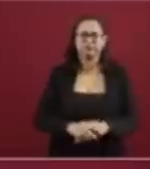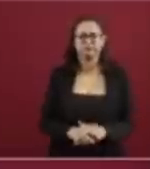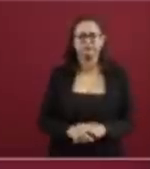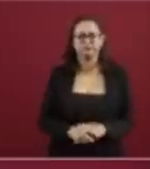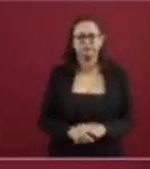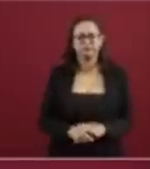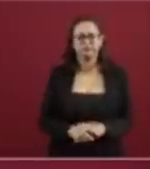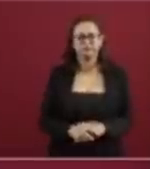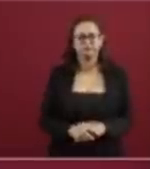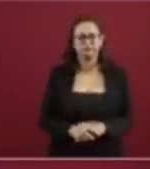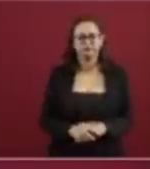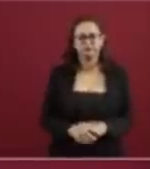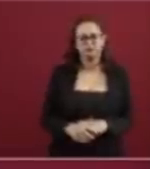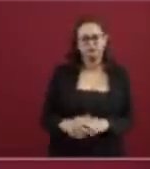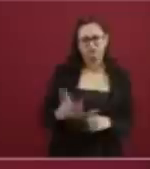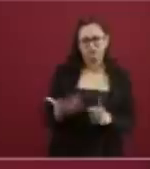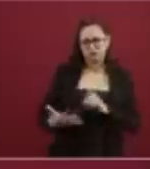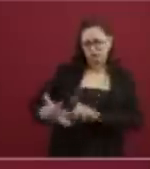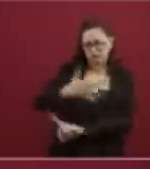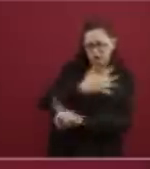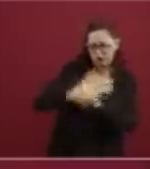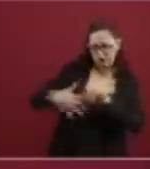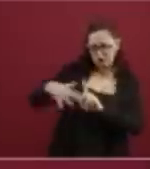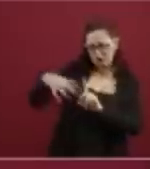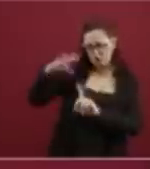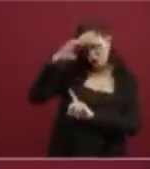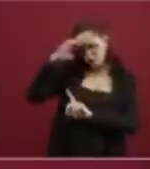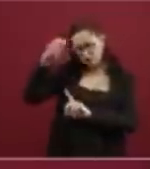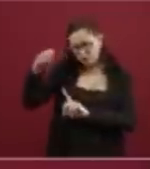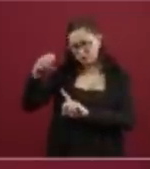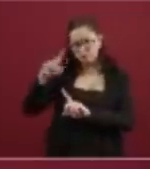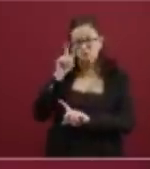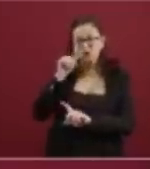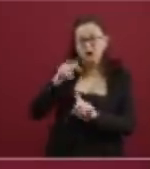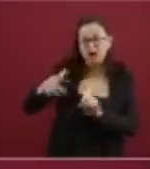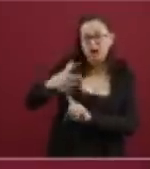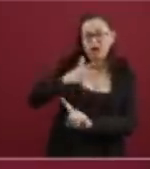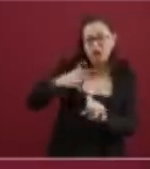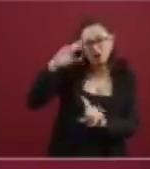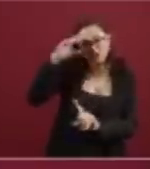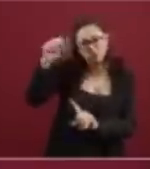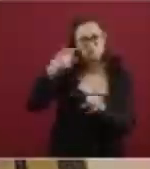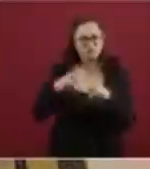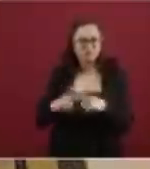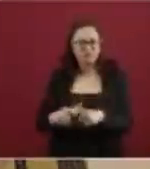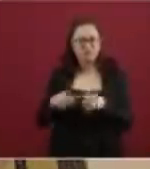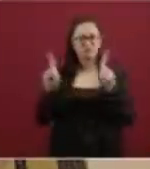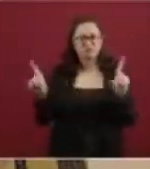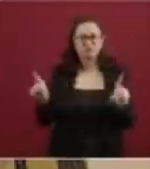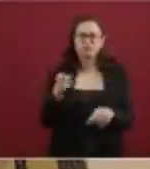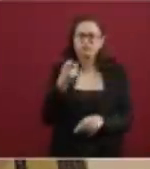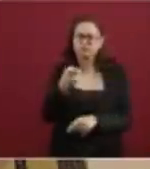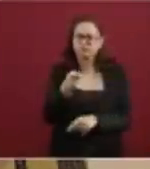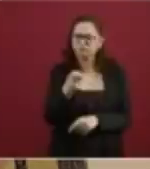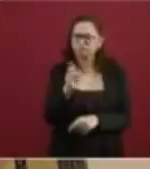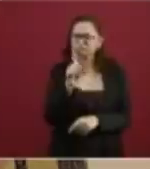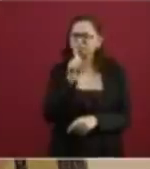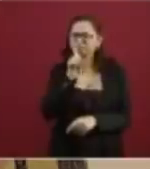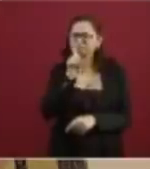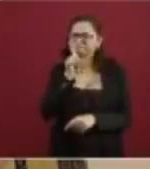Tiene una connotación distinta. Entonces, por eso lo reservé, se atendió